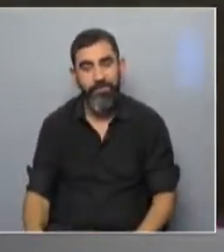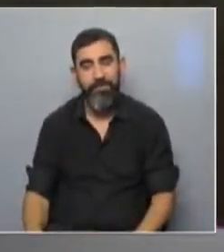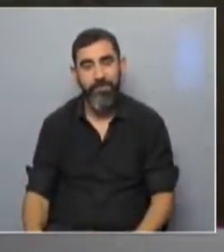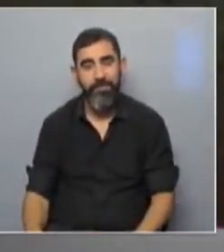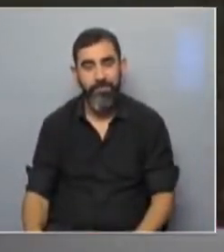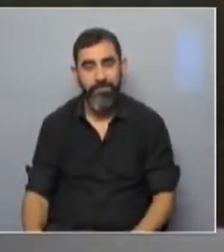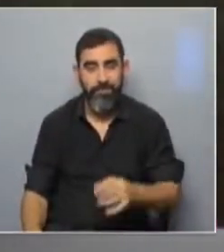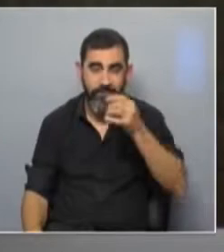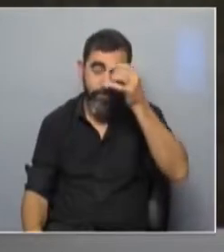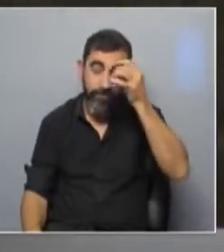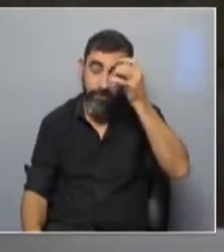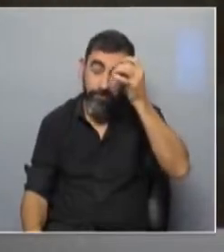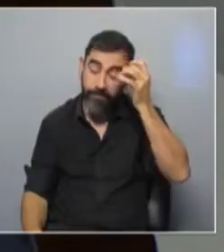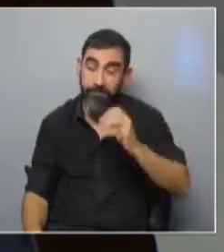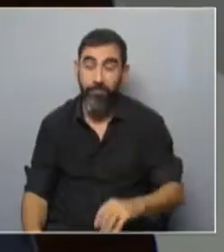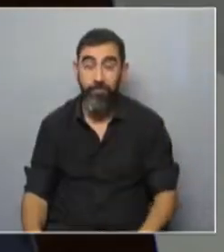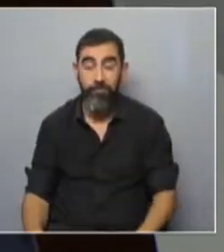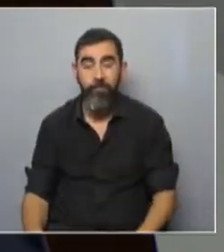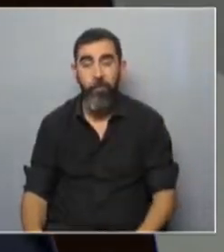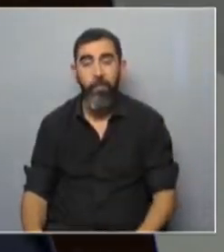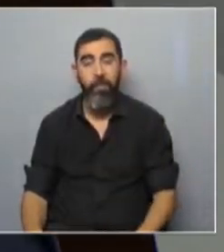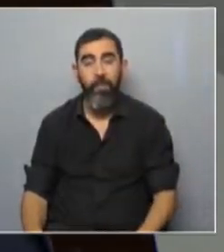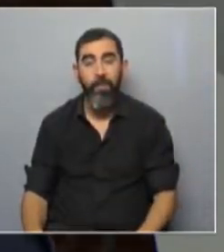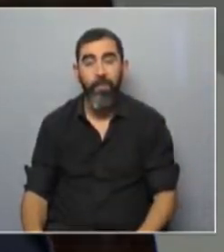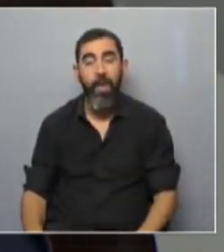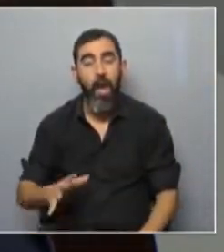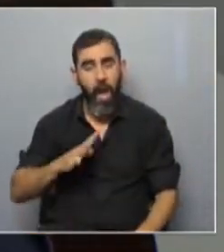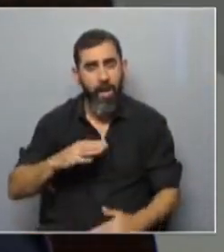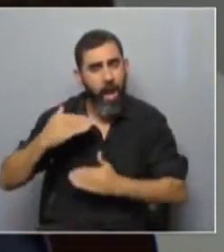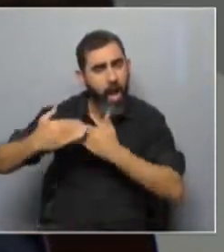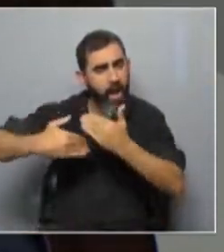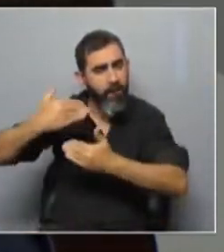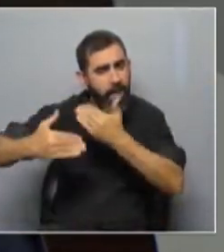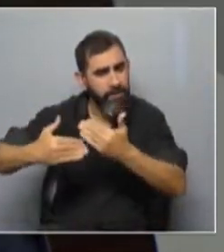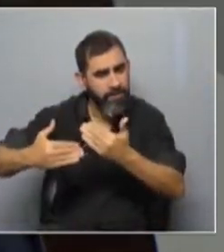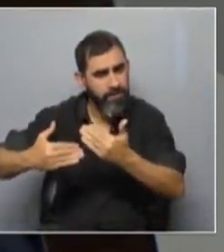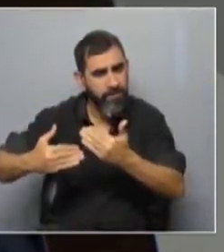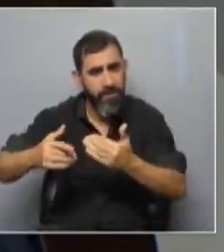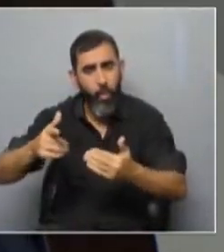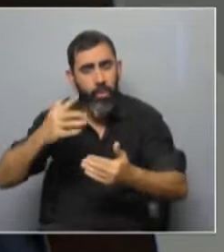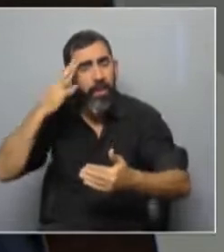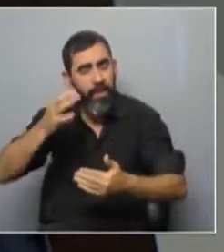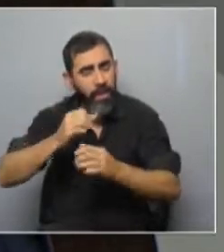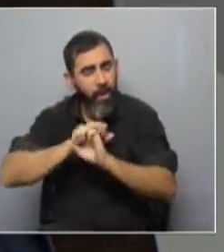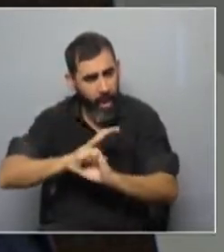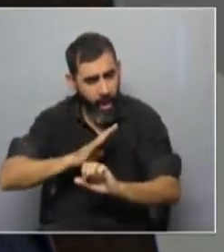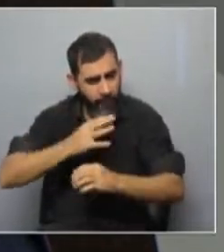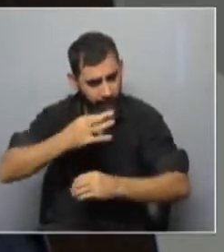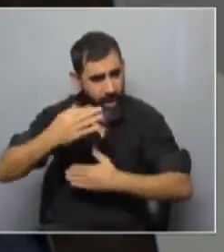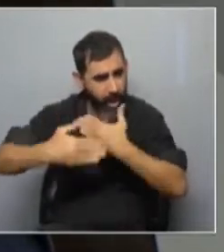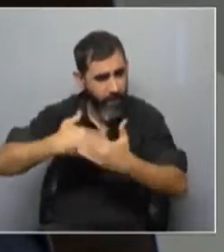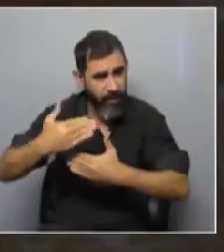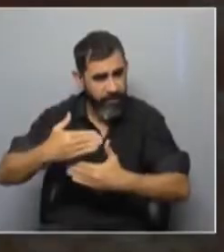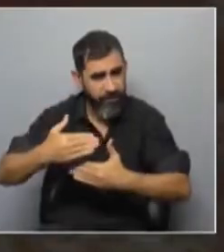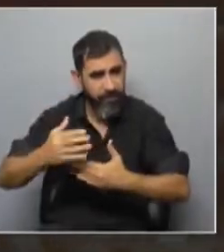nosotros. Está bien. ¿Qué grado de avance hay hoy? Digamos, ¿qué porcentaje de lo que ustedes creen que puede haber allí